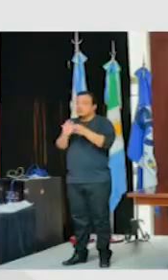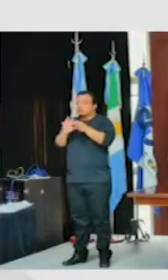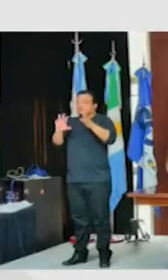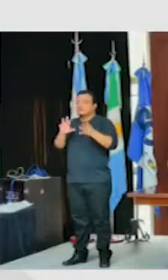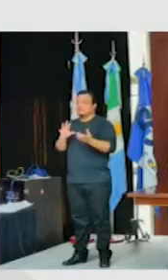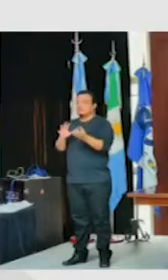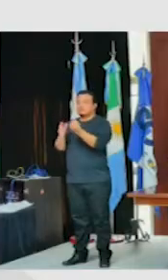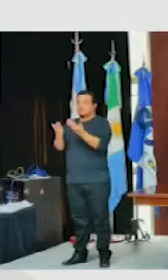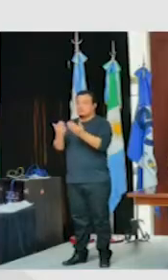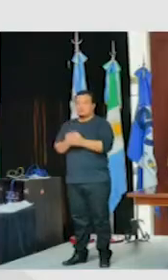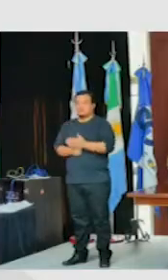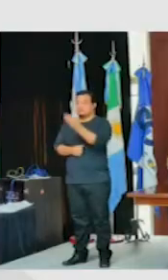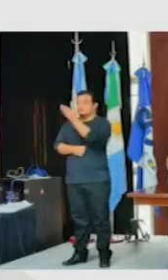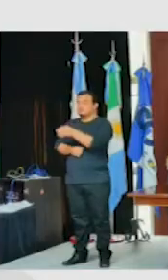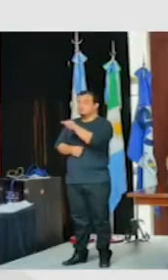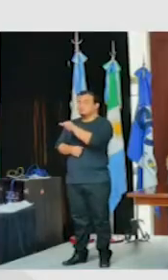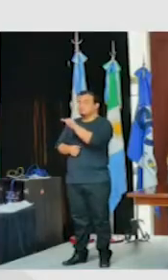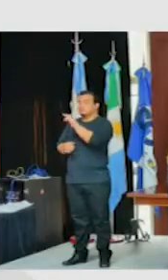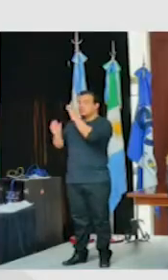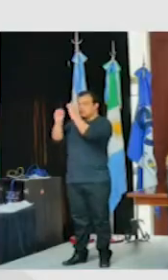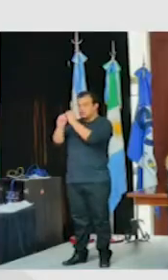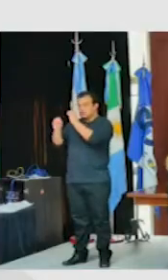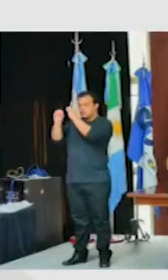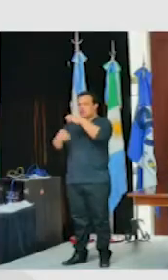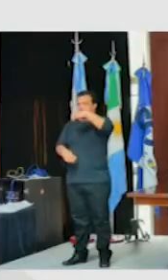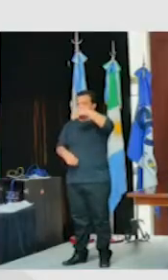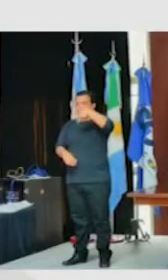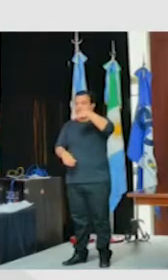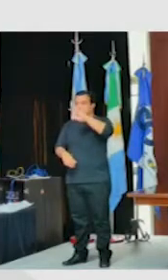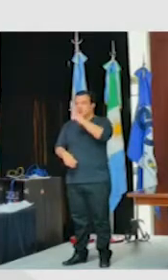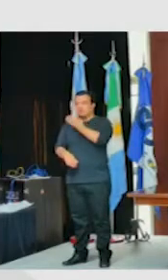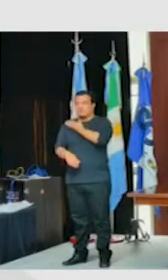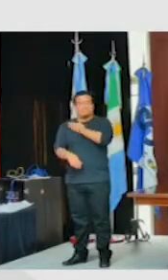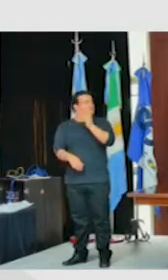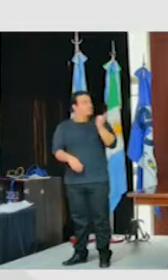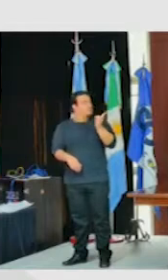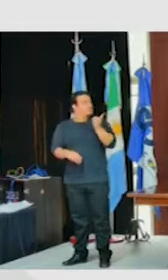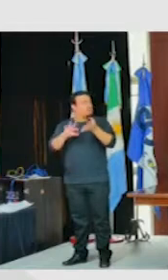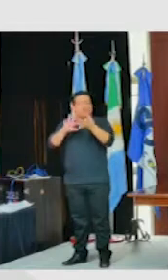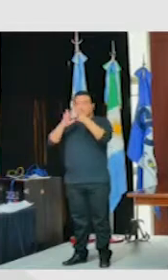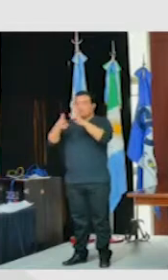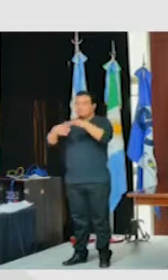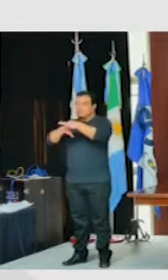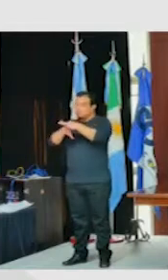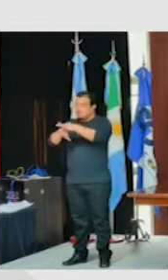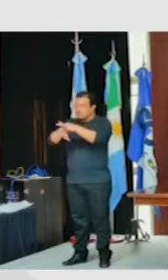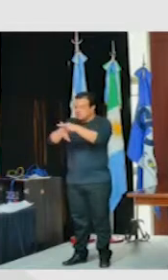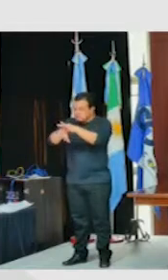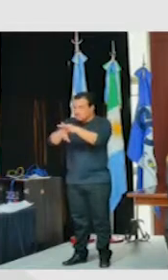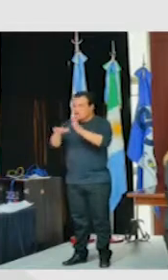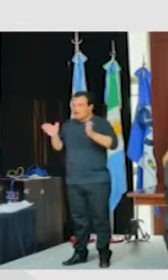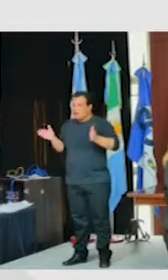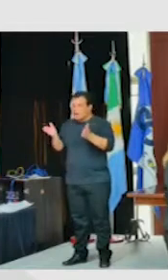al ingeniero Koanov. Él nos dejó este legado, una guía de productos de apoyo para favorecer la independencia.